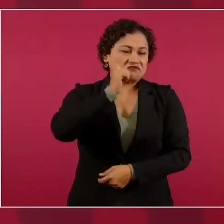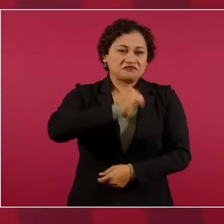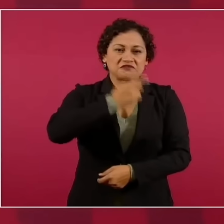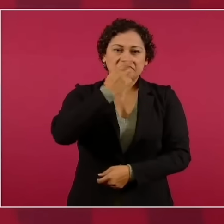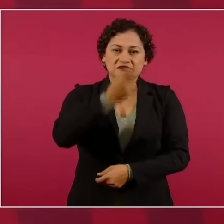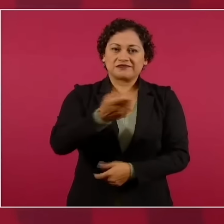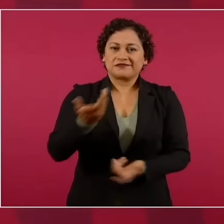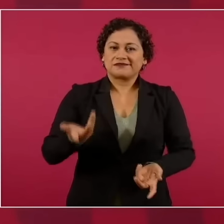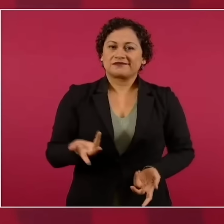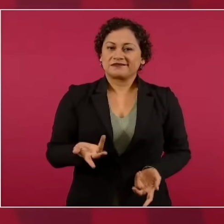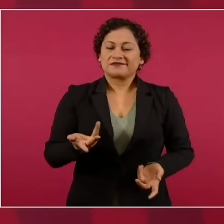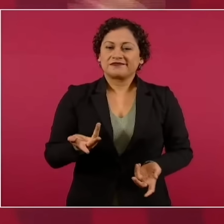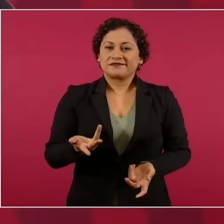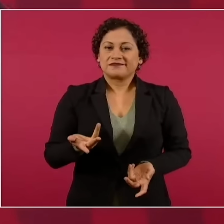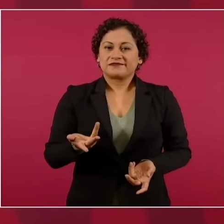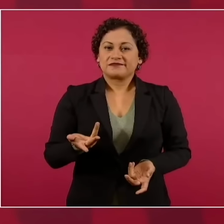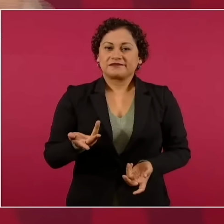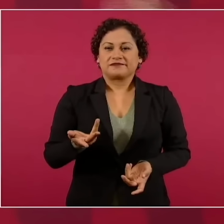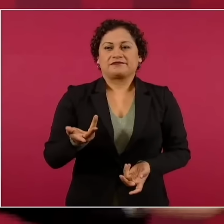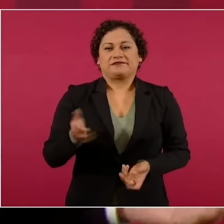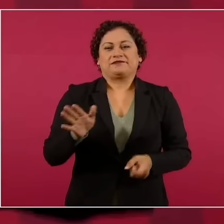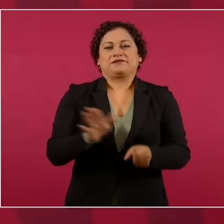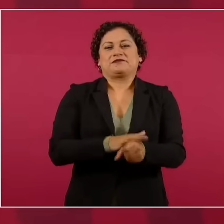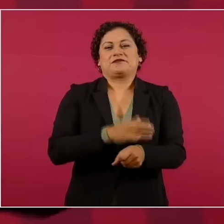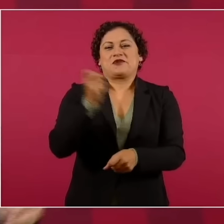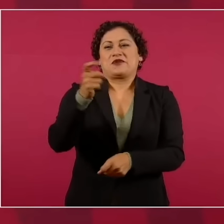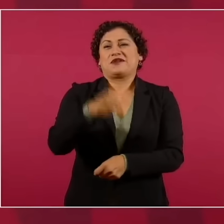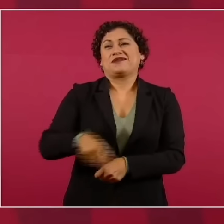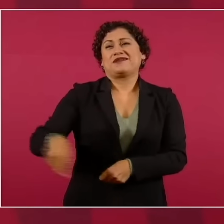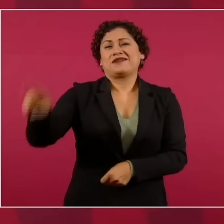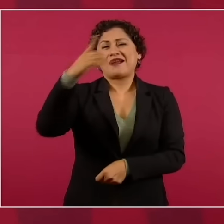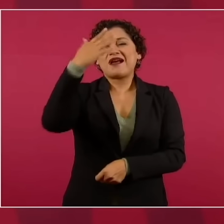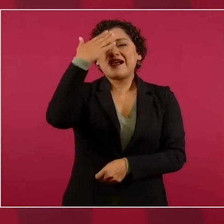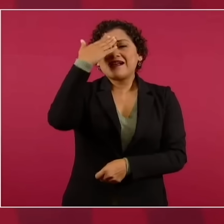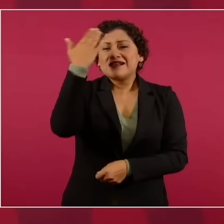¿saben que aquí